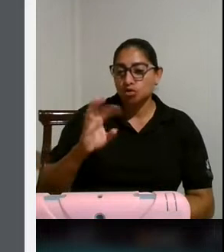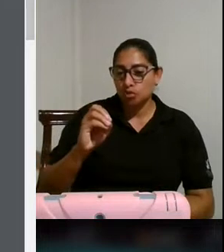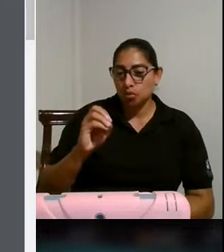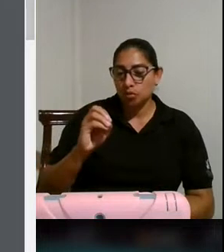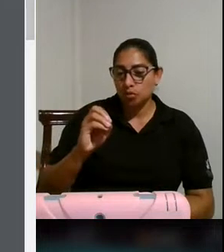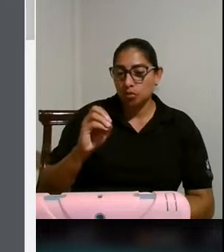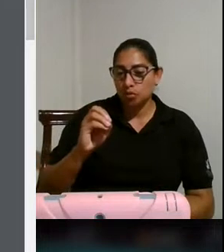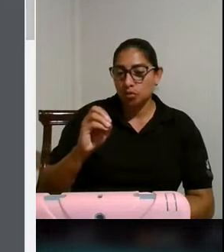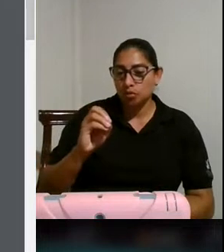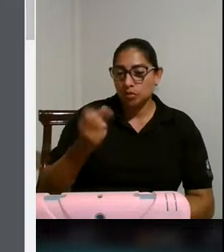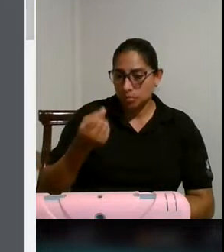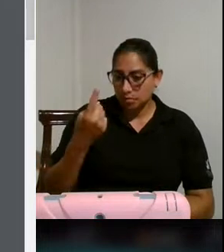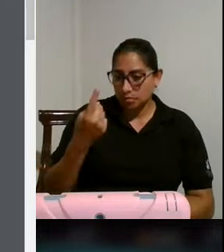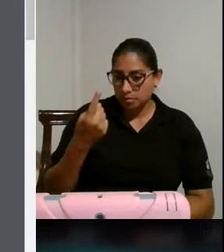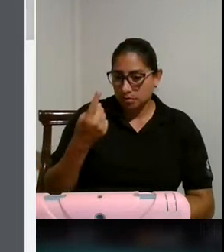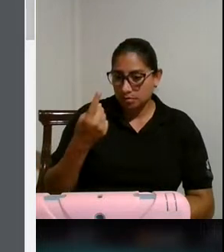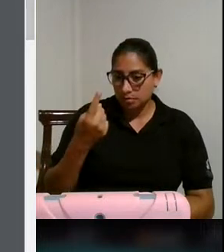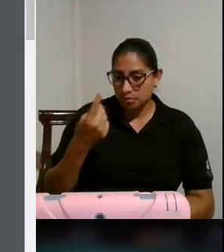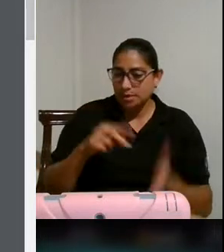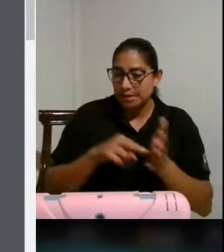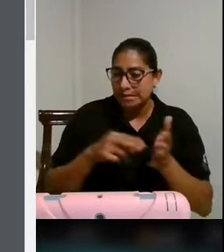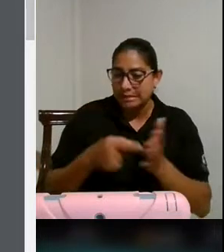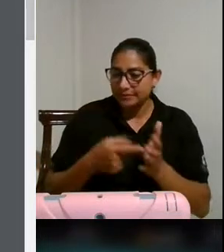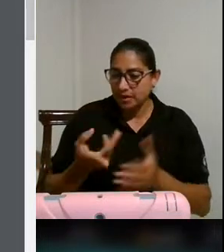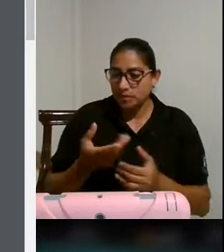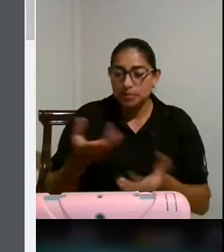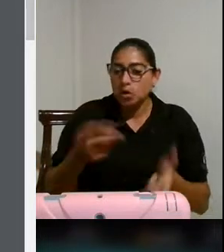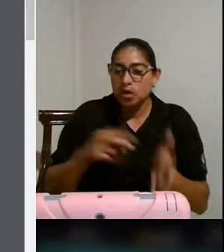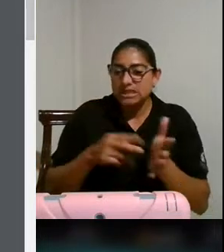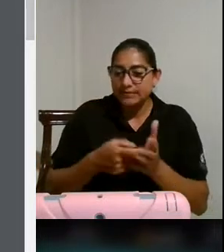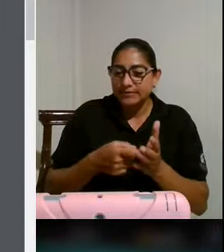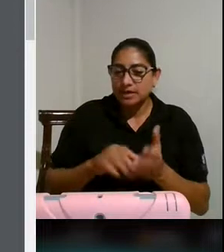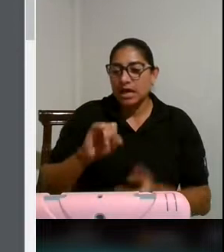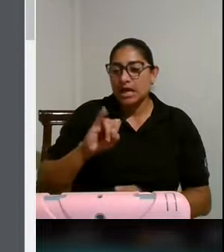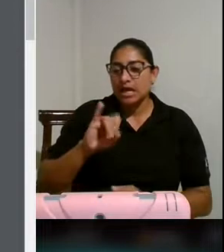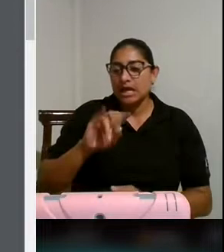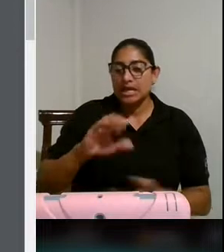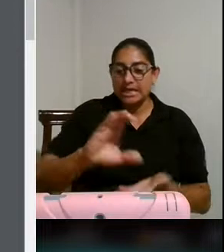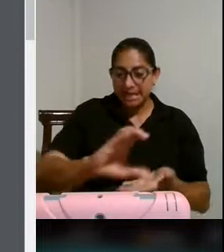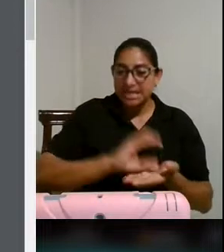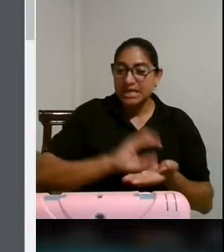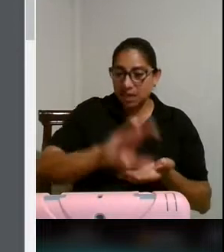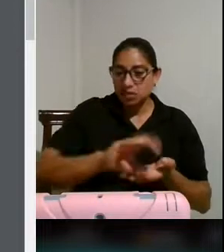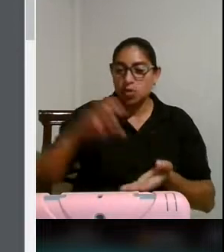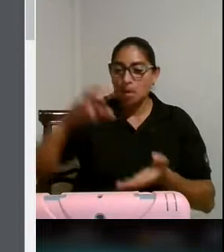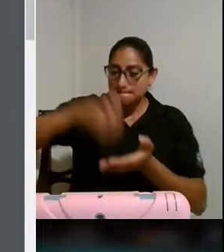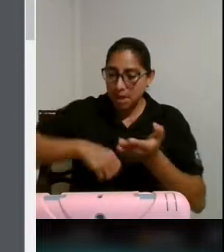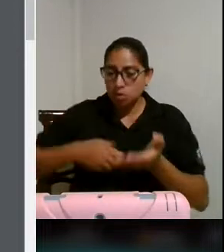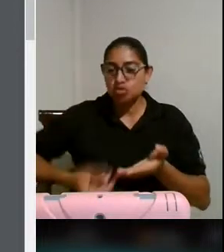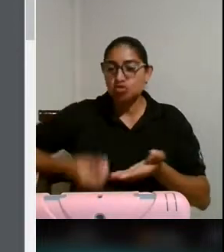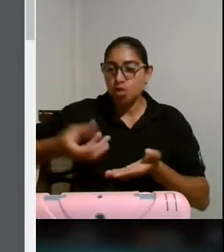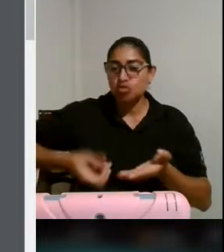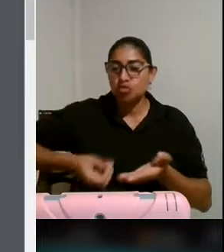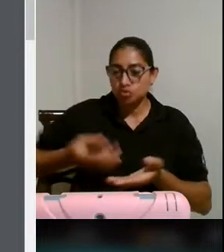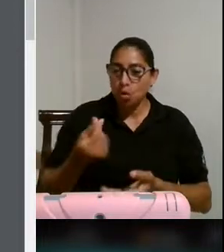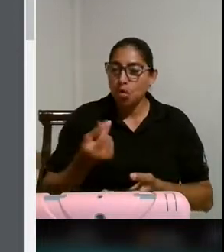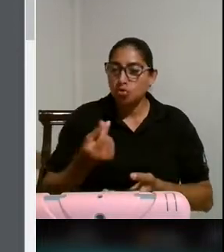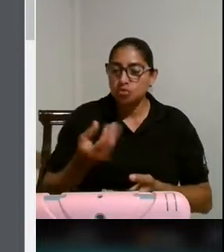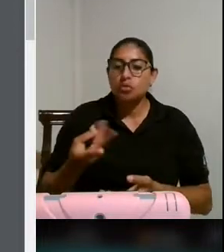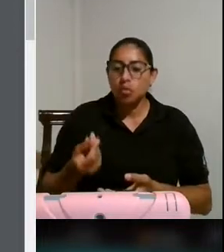en este caso, los ingresos se modelan por 2x a la 2 menos x y